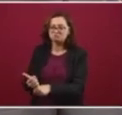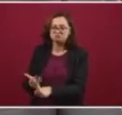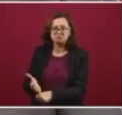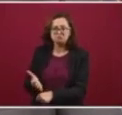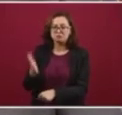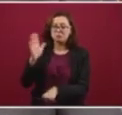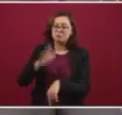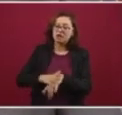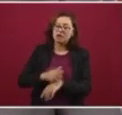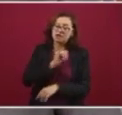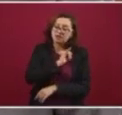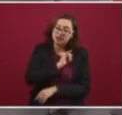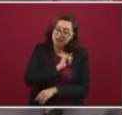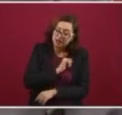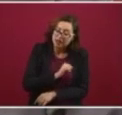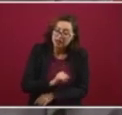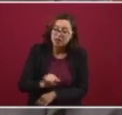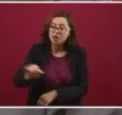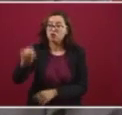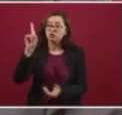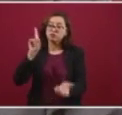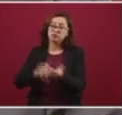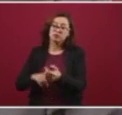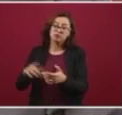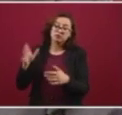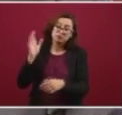adentro en la montaña.